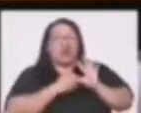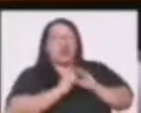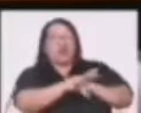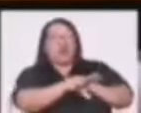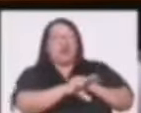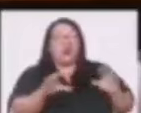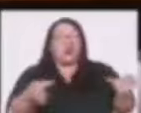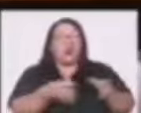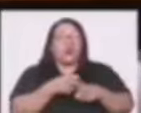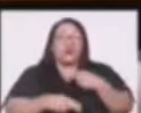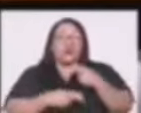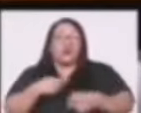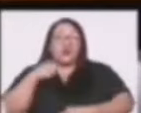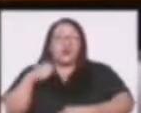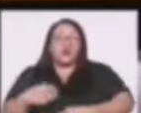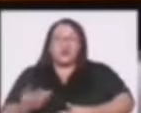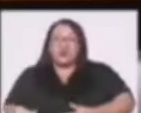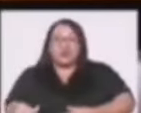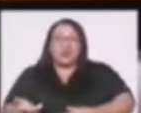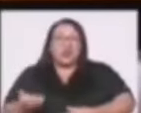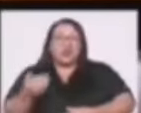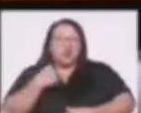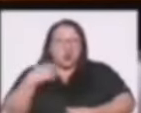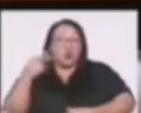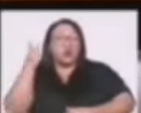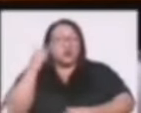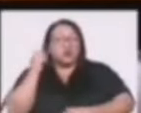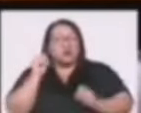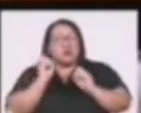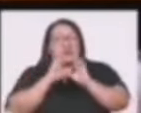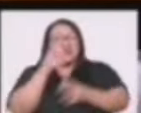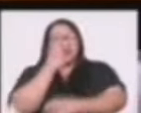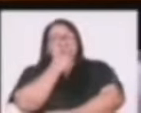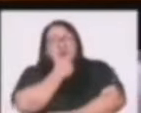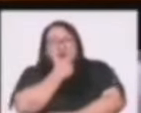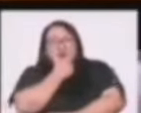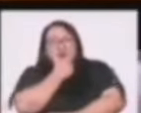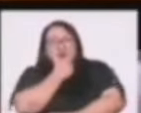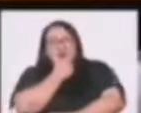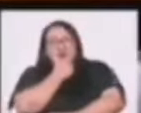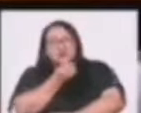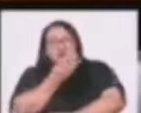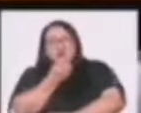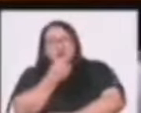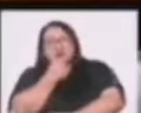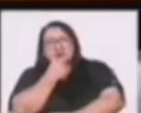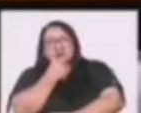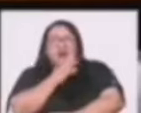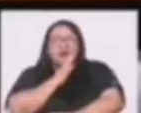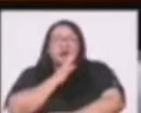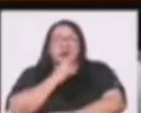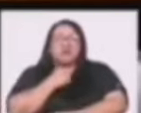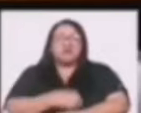a la Junta Nacional de Justicia. He escuchado con detenimiento cuando se pretende